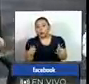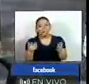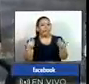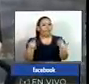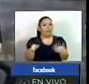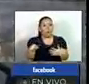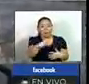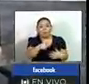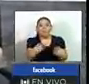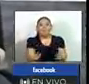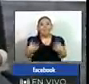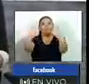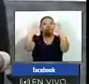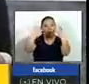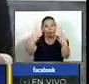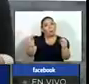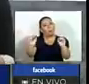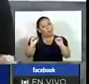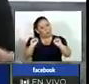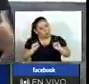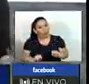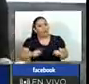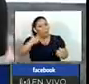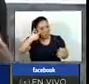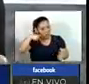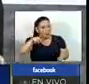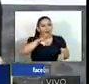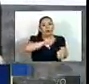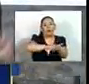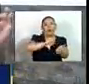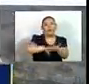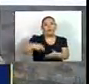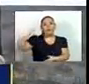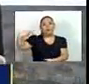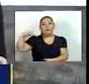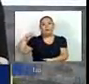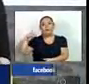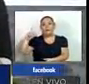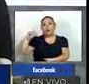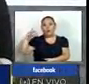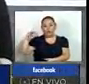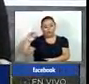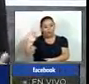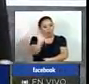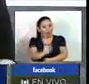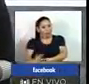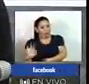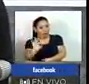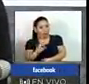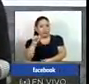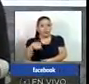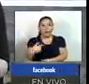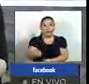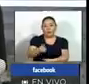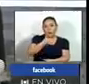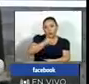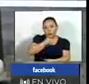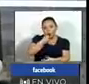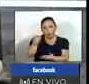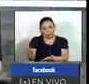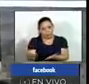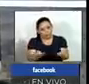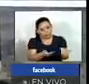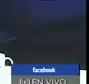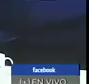totalmente invitado para que usted pruebe este nuevo producto de Holcim 100% de calidad. Y yo con esta información regreso